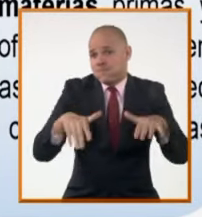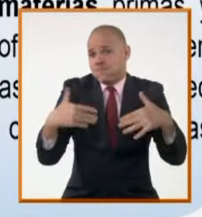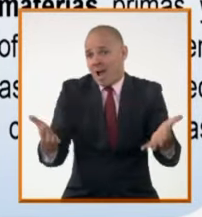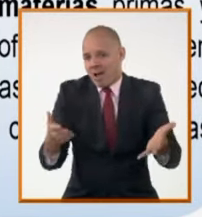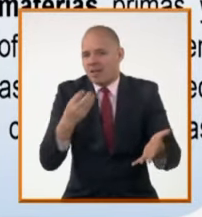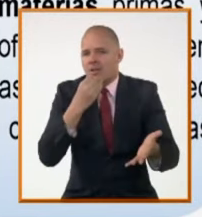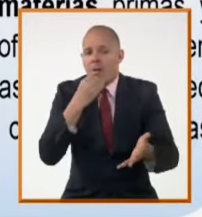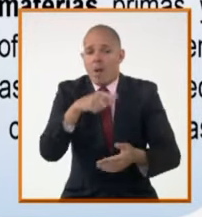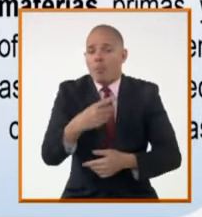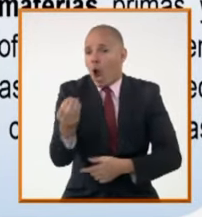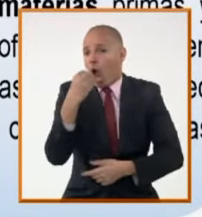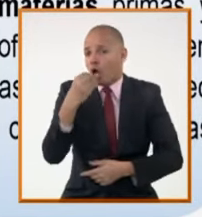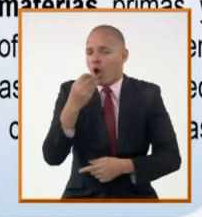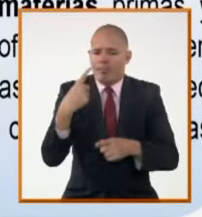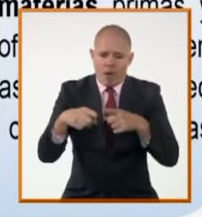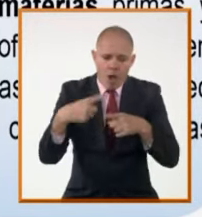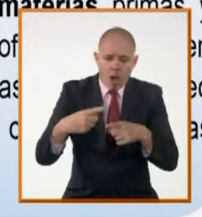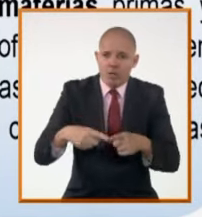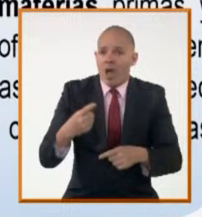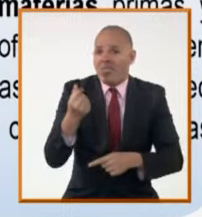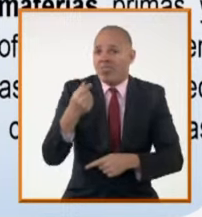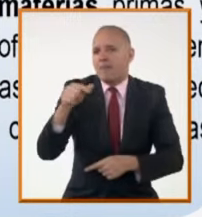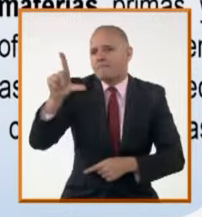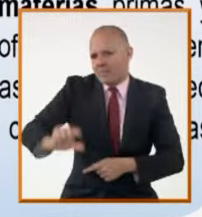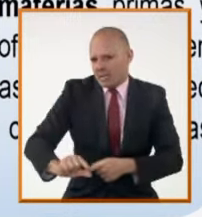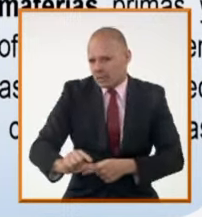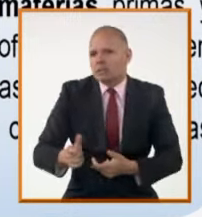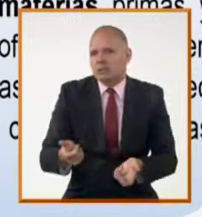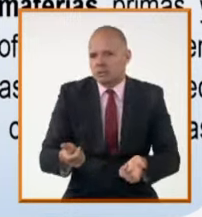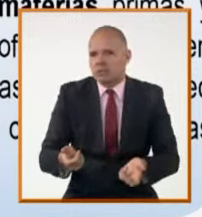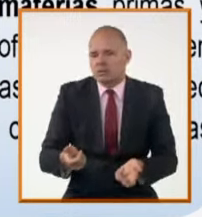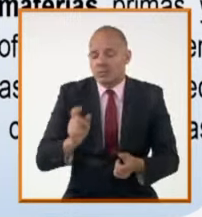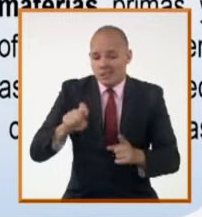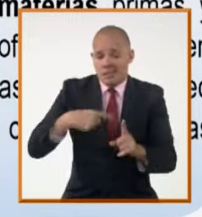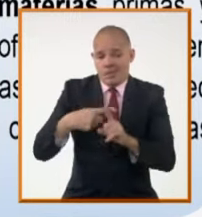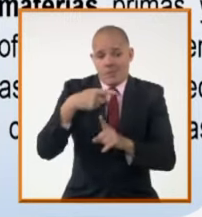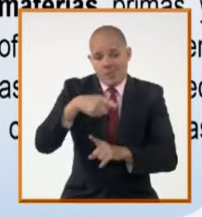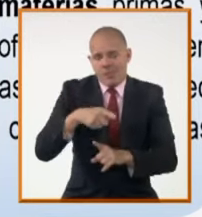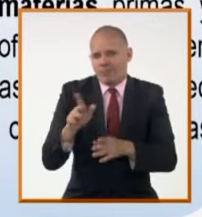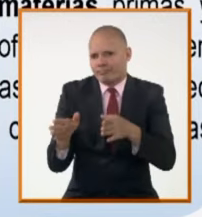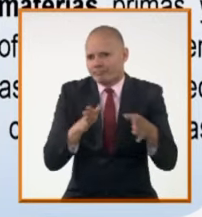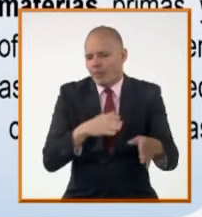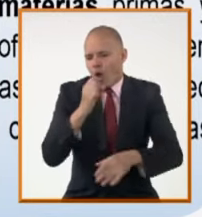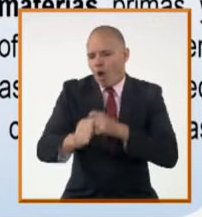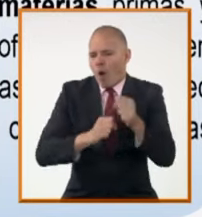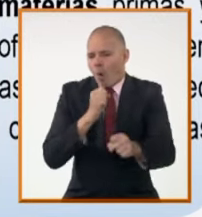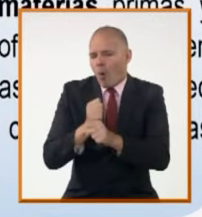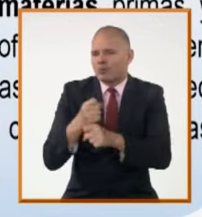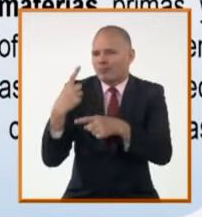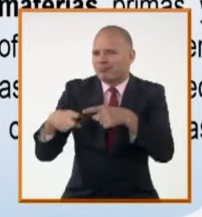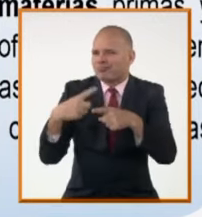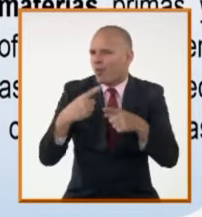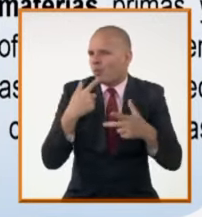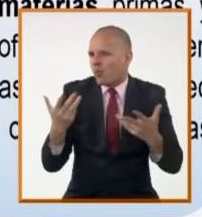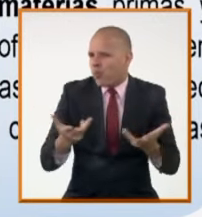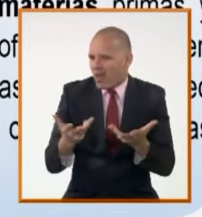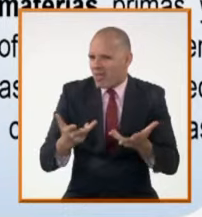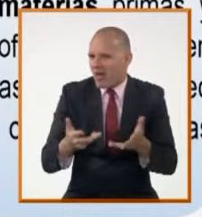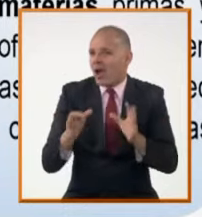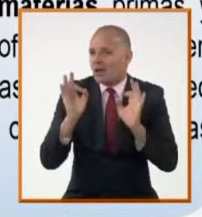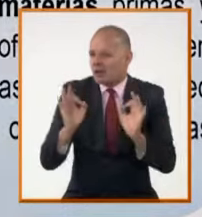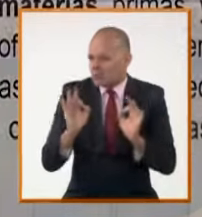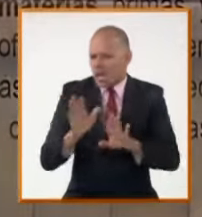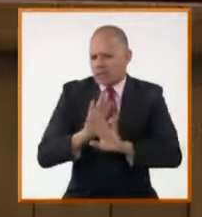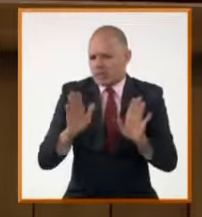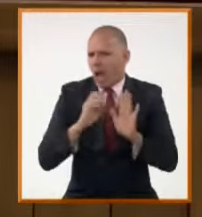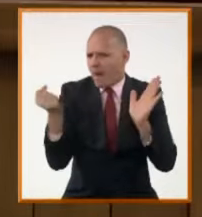mercado mayorista y minorista, así como el empleo de crédito financiero y comercial. Ya hemos